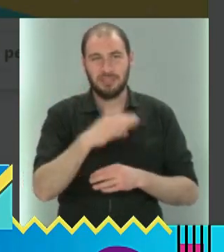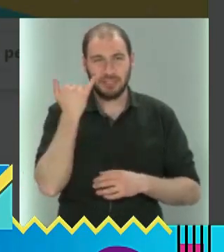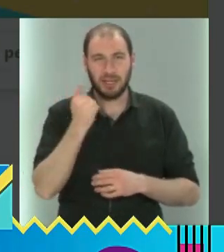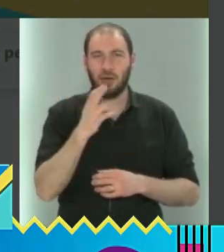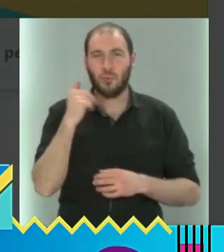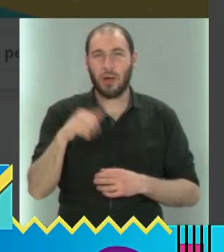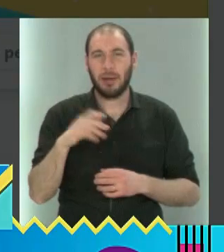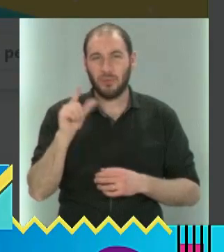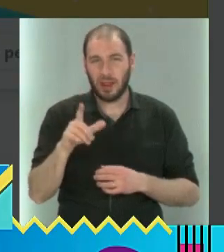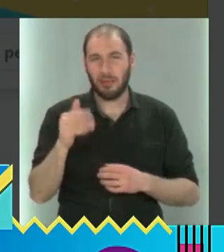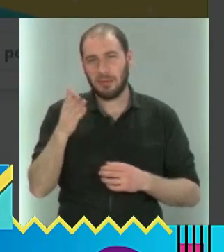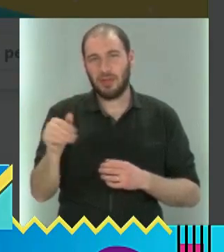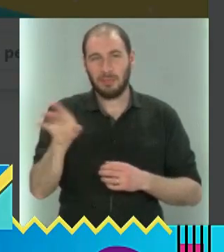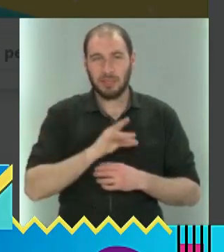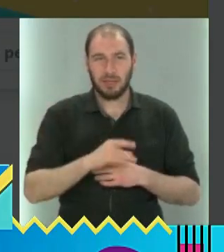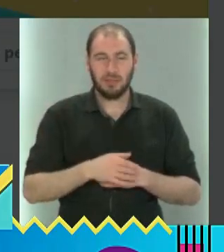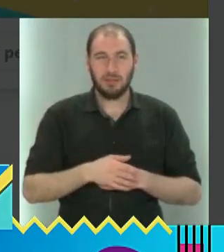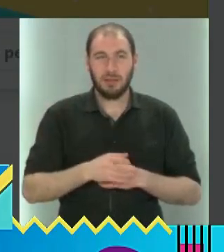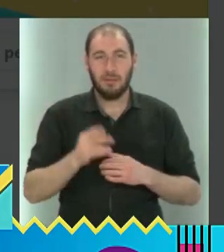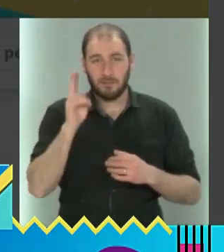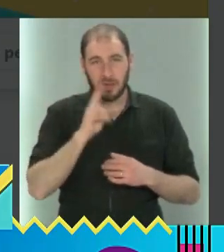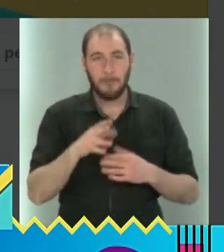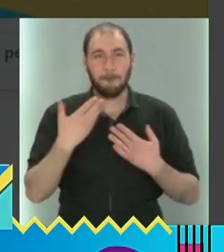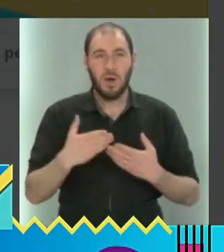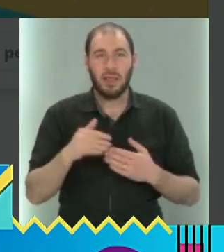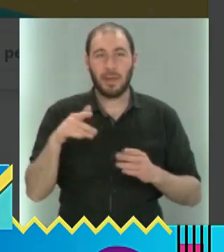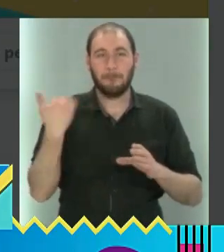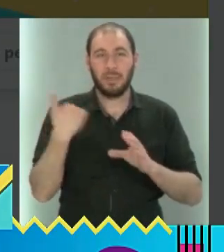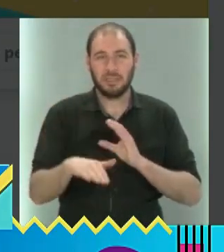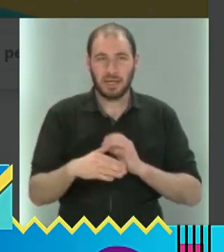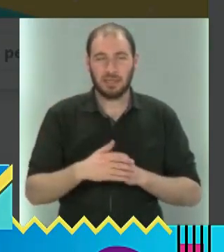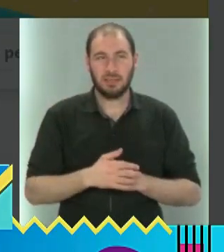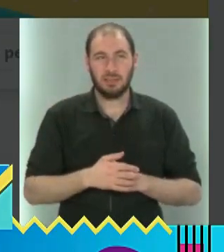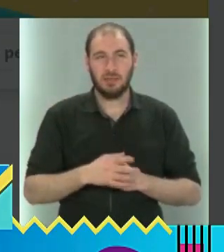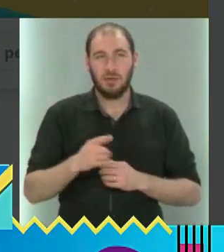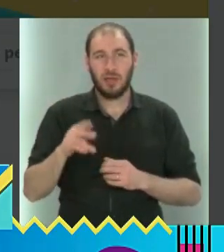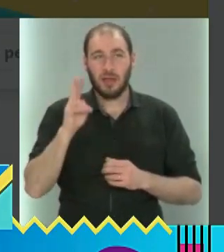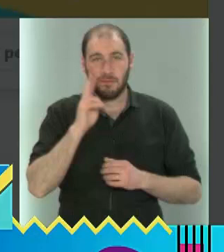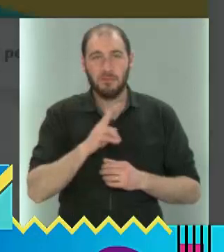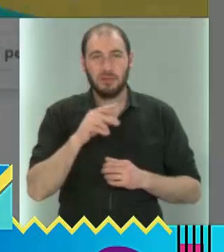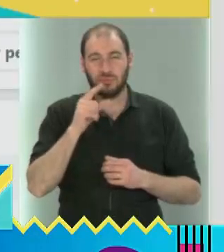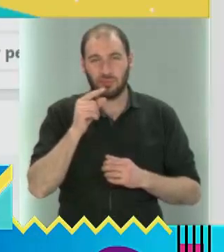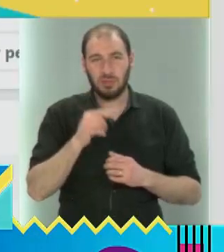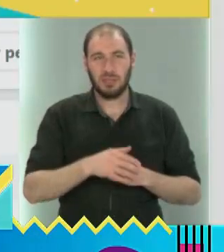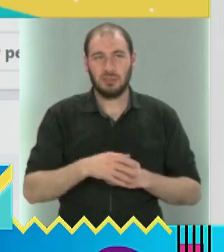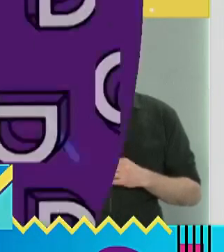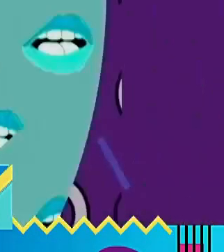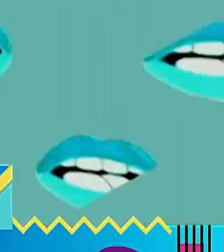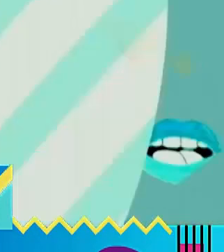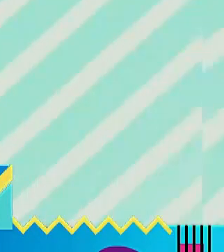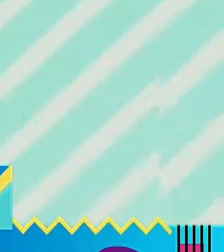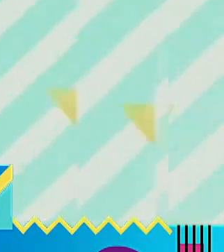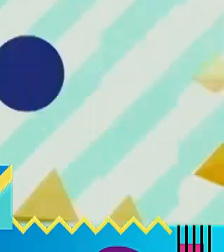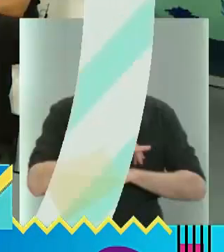Juan Manuel, nuestro invitado, para que lo puedan ver, ¿no? Estos son mensajes que quedan para quienes nos siguen a través de las redes... Del mensaje que ustedes